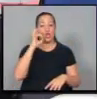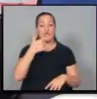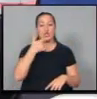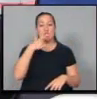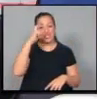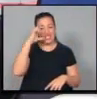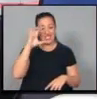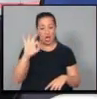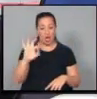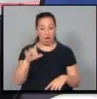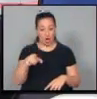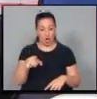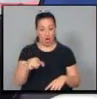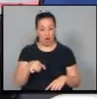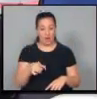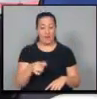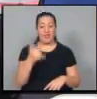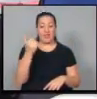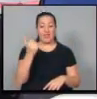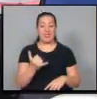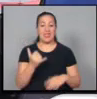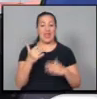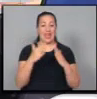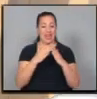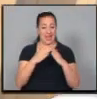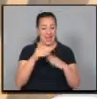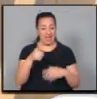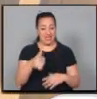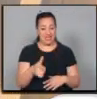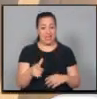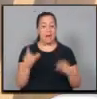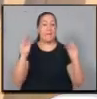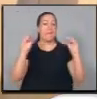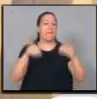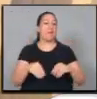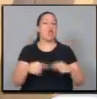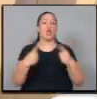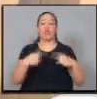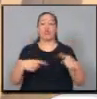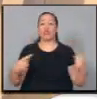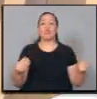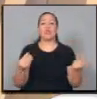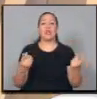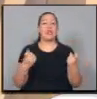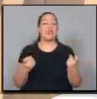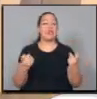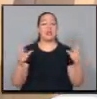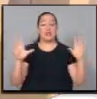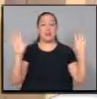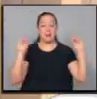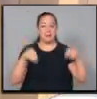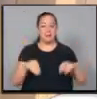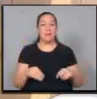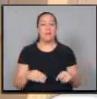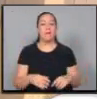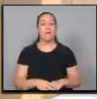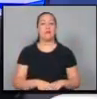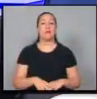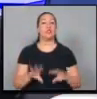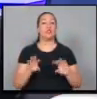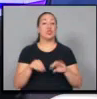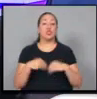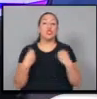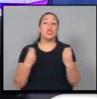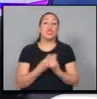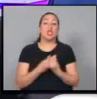es pegadito Rosario, donde él tiene su casa. Ahí se montarán lo que haga falta montar. Para un número que están